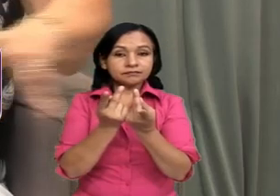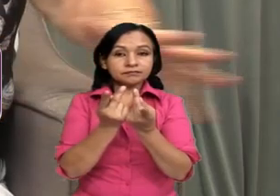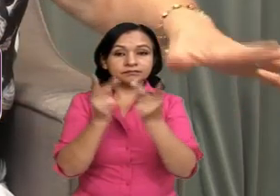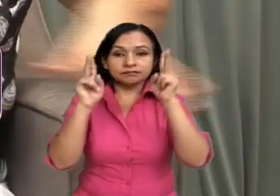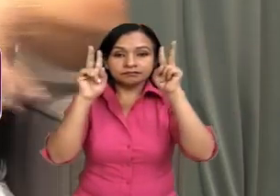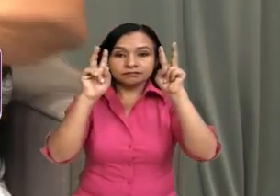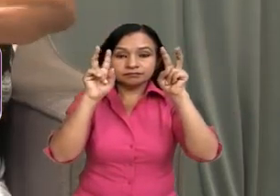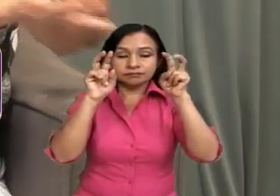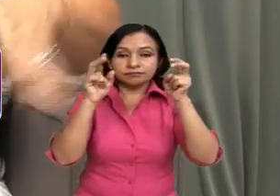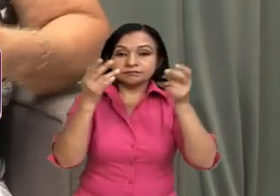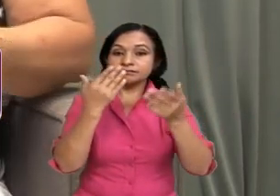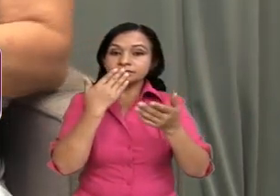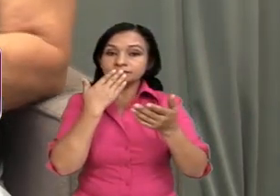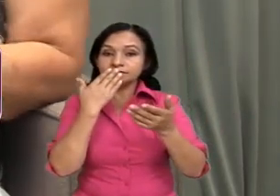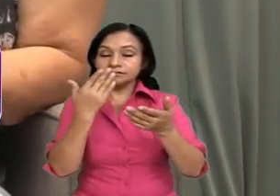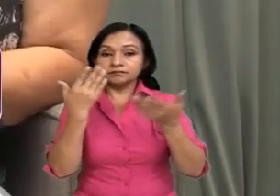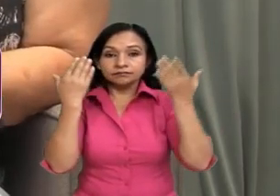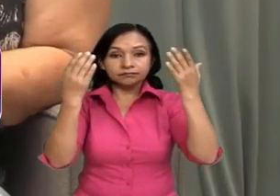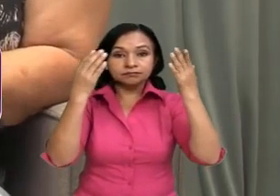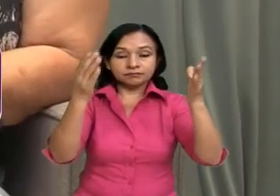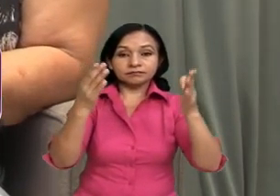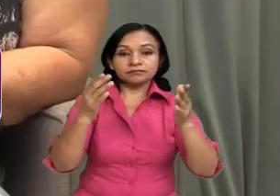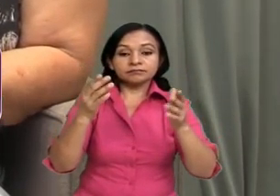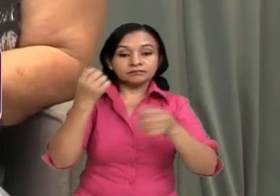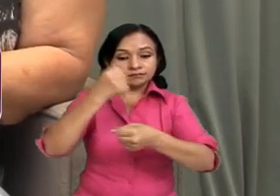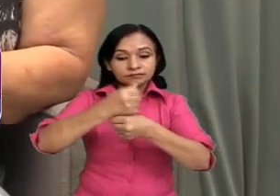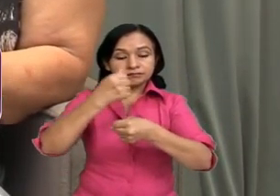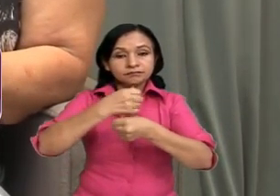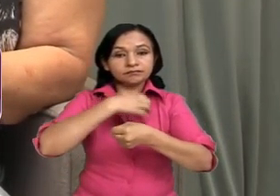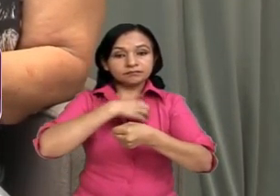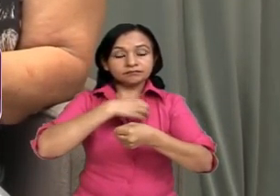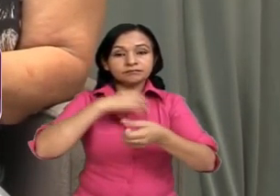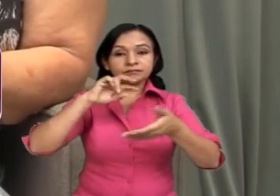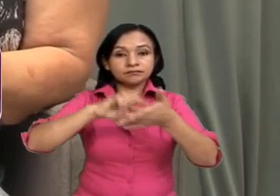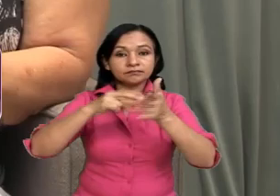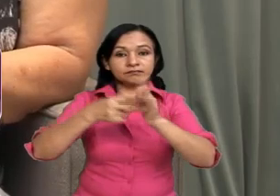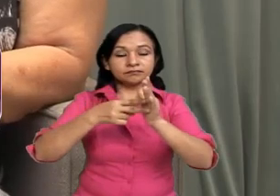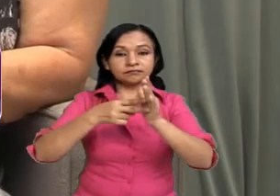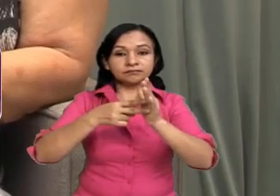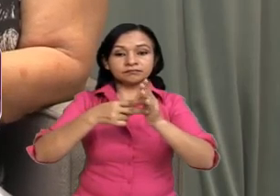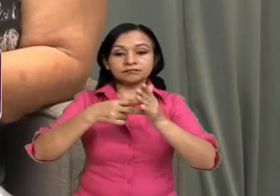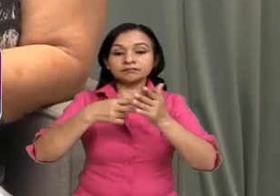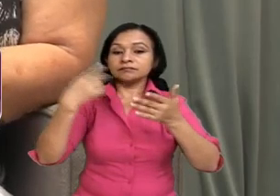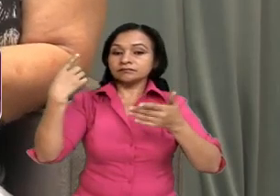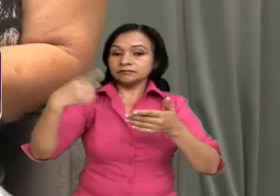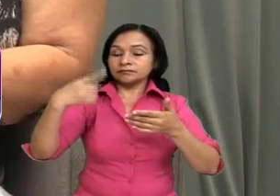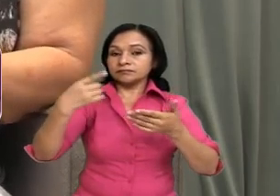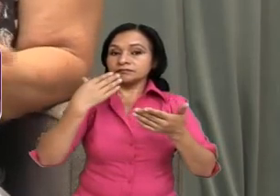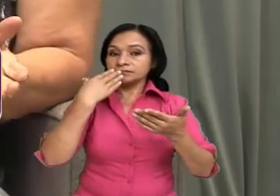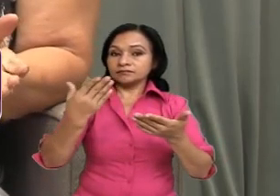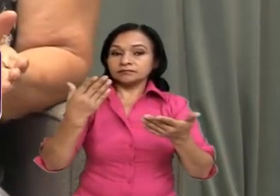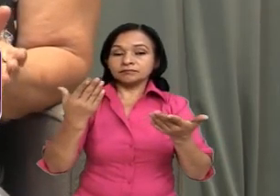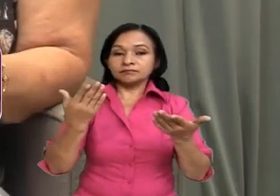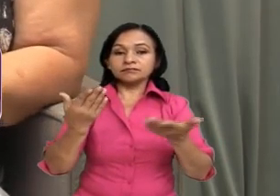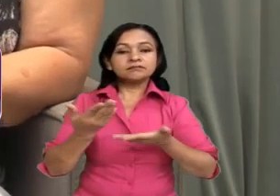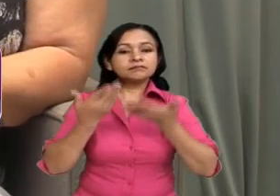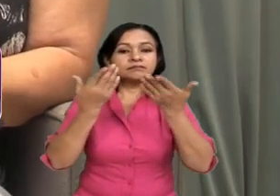que tenemos buena satisfacción y comodidad para nuestro trabajo. Eso para nosotros es una gran reivindicación. ¿Quién lo ha